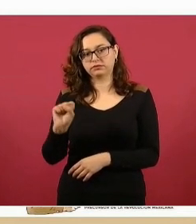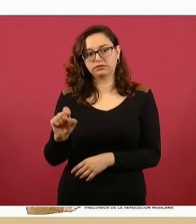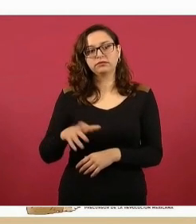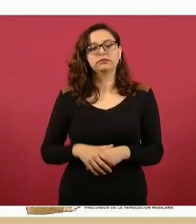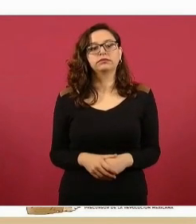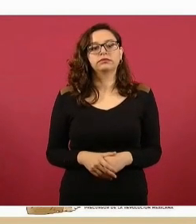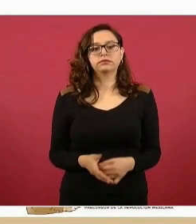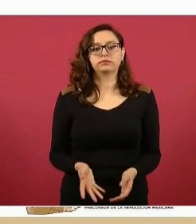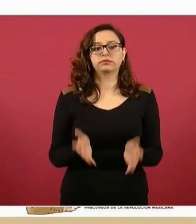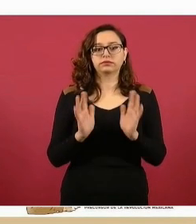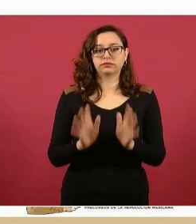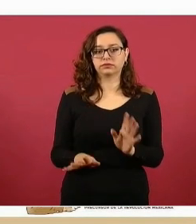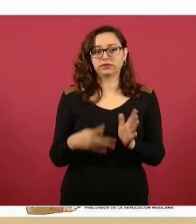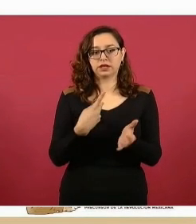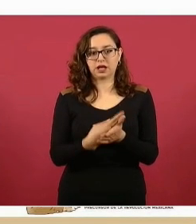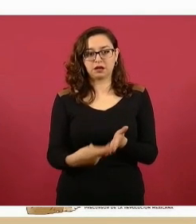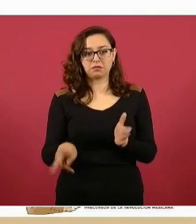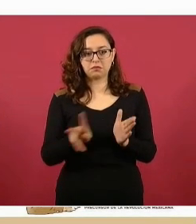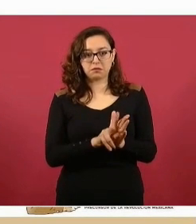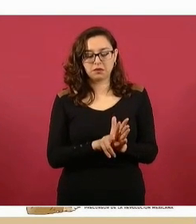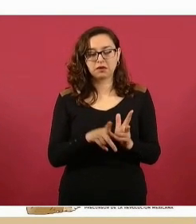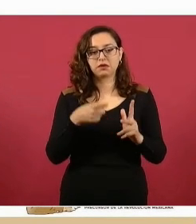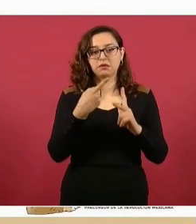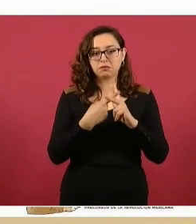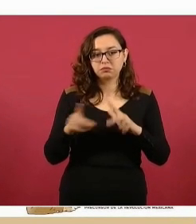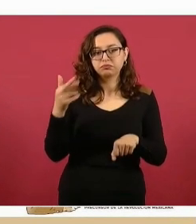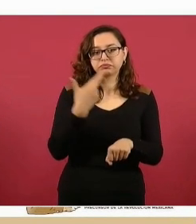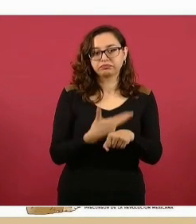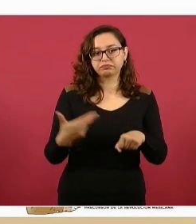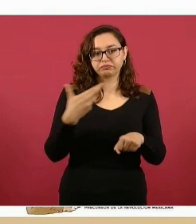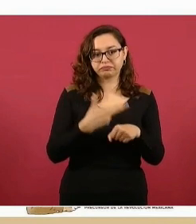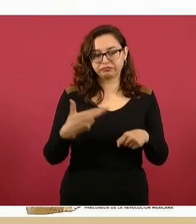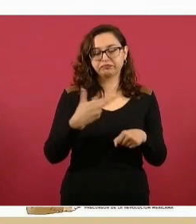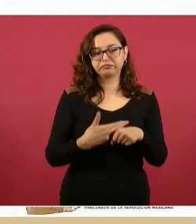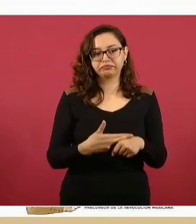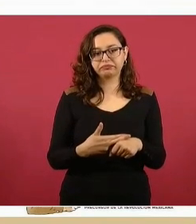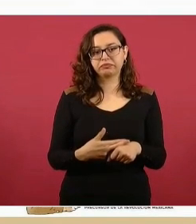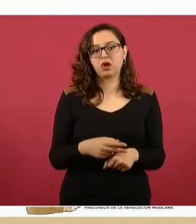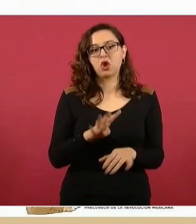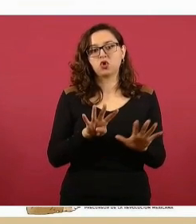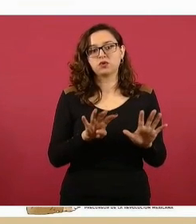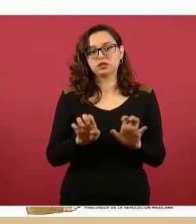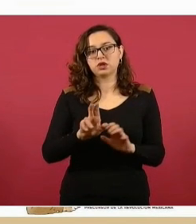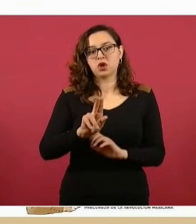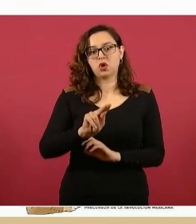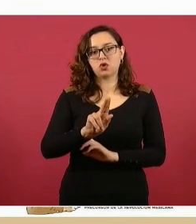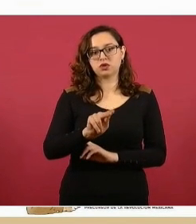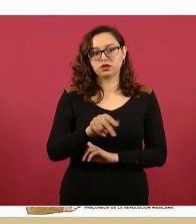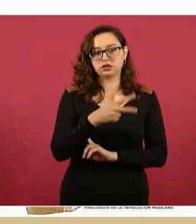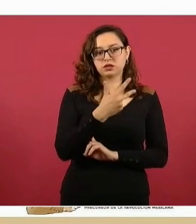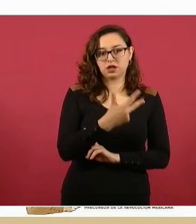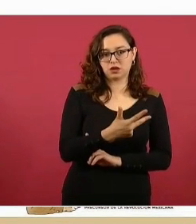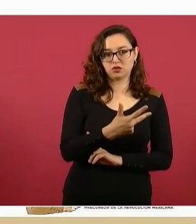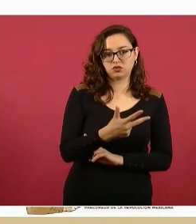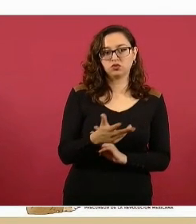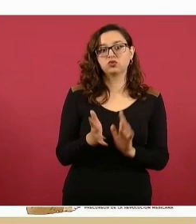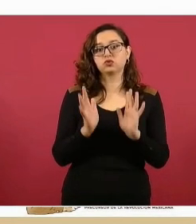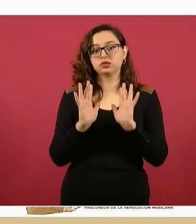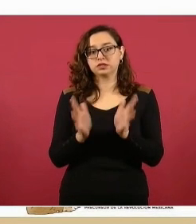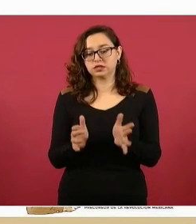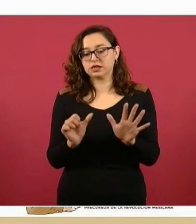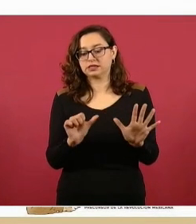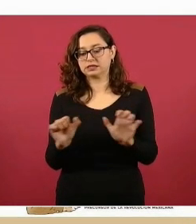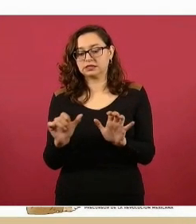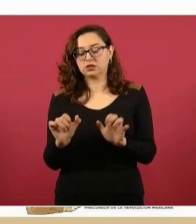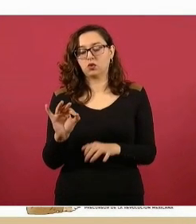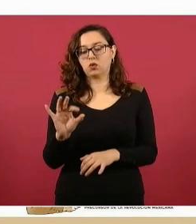proceso 988 personas y ya cuentan con su base 648 profesionales de la salud el 100 por